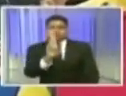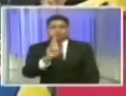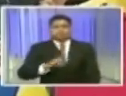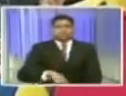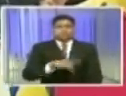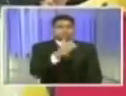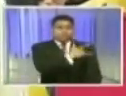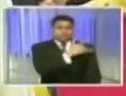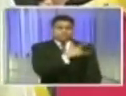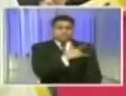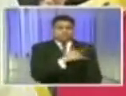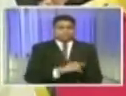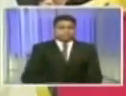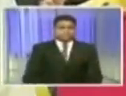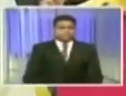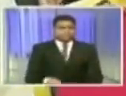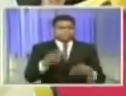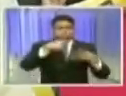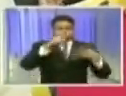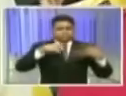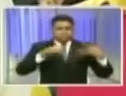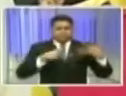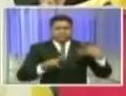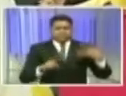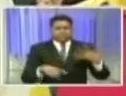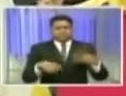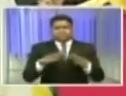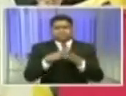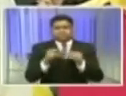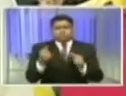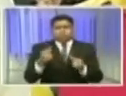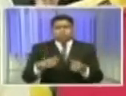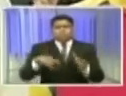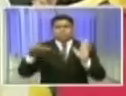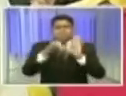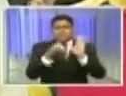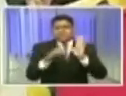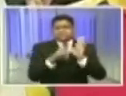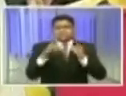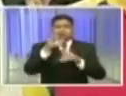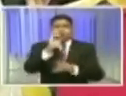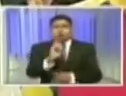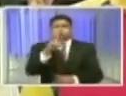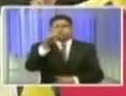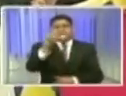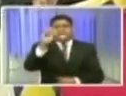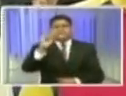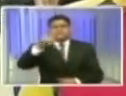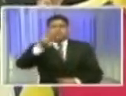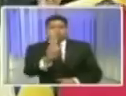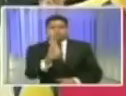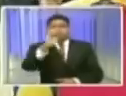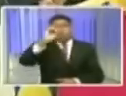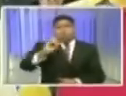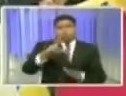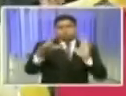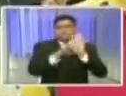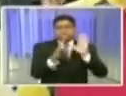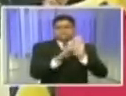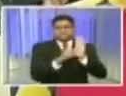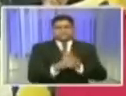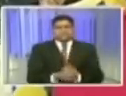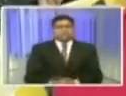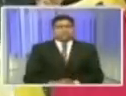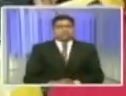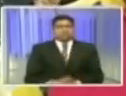instancias de formación como bachilleres, técnicos superiores o universitarios profesionales, ustedes